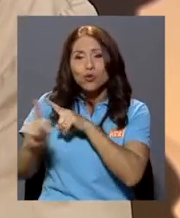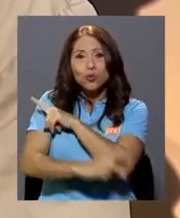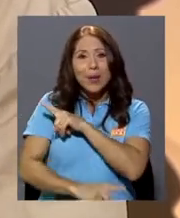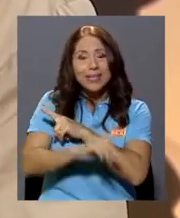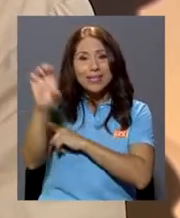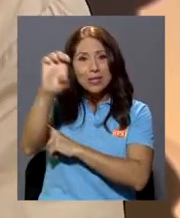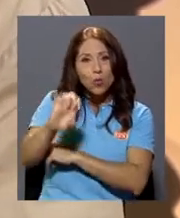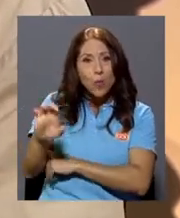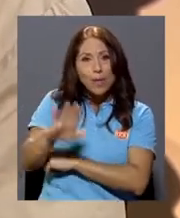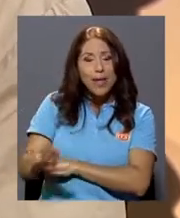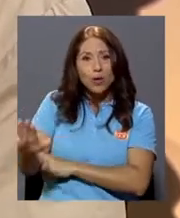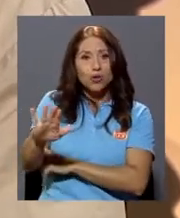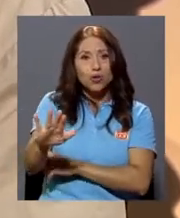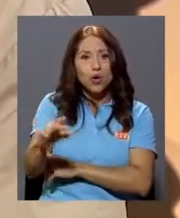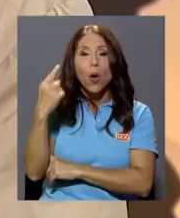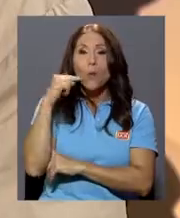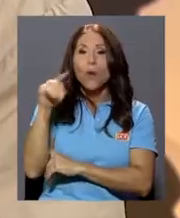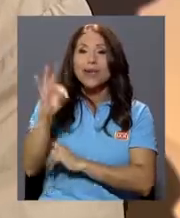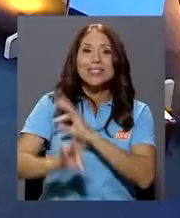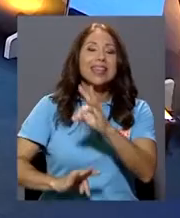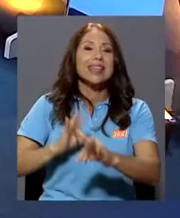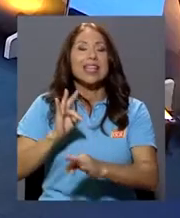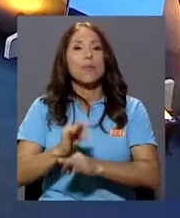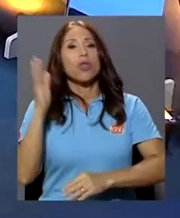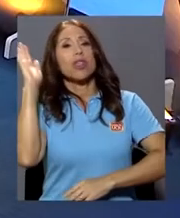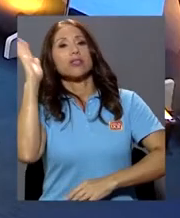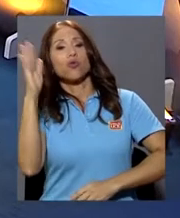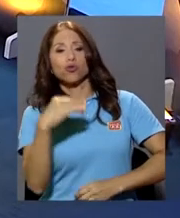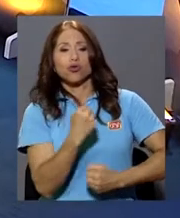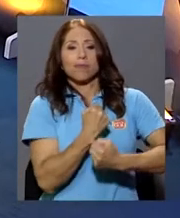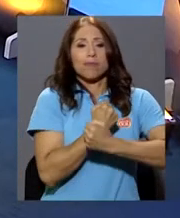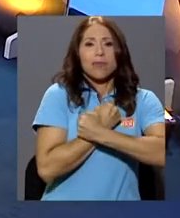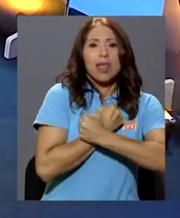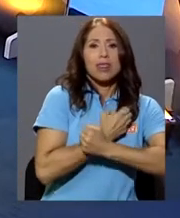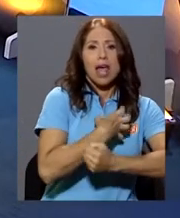por ese tipo de discursos nacionalistas,